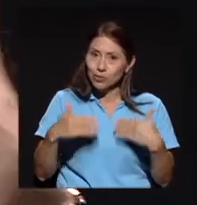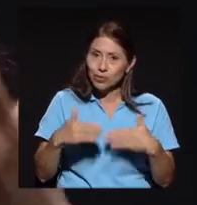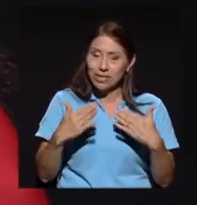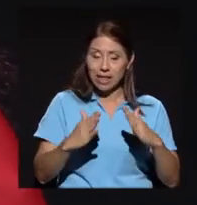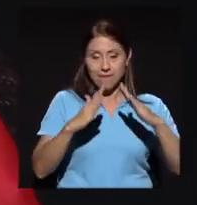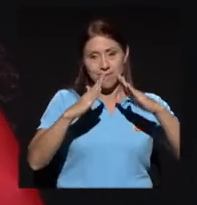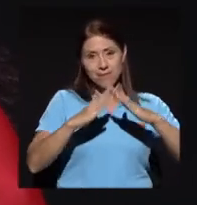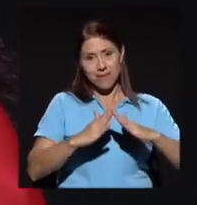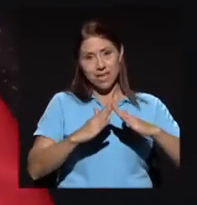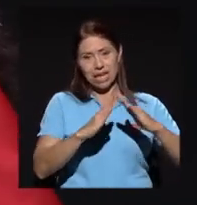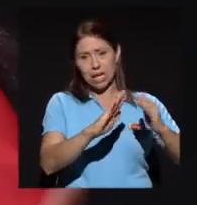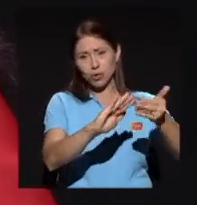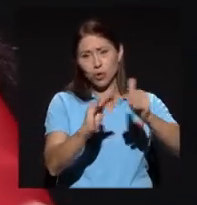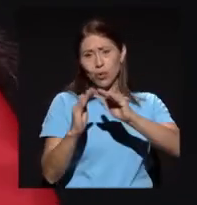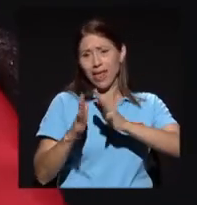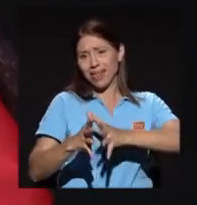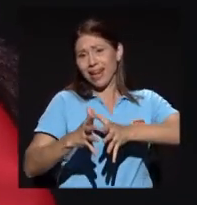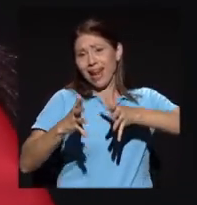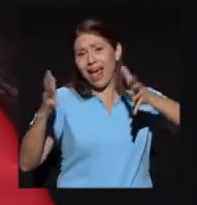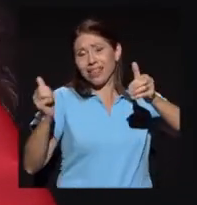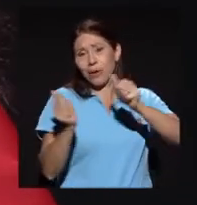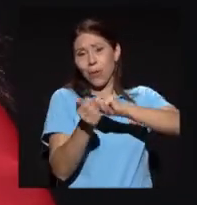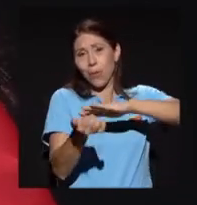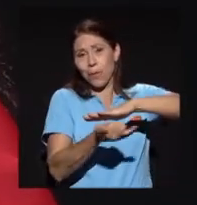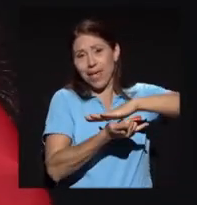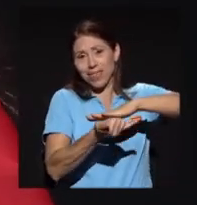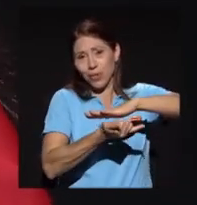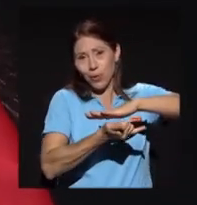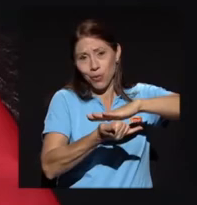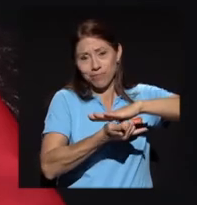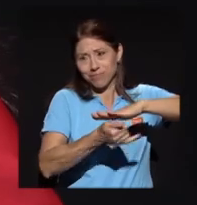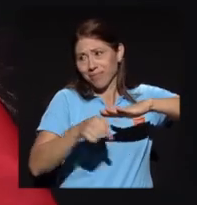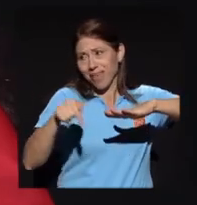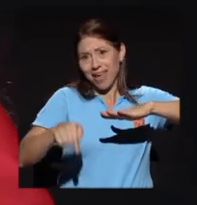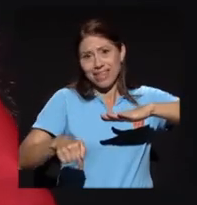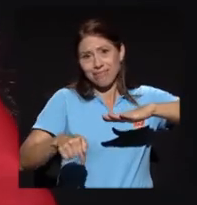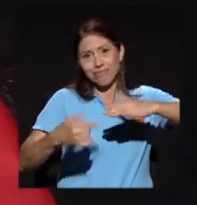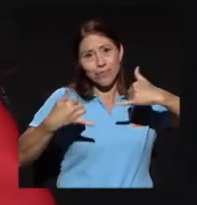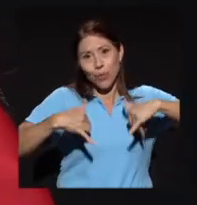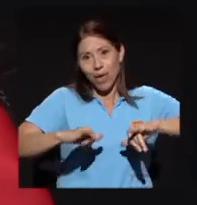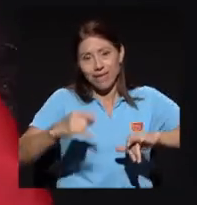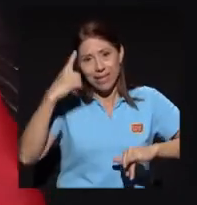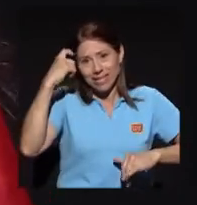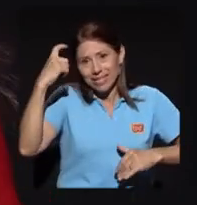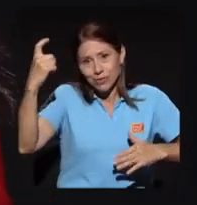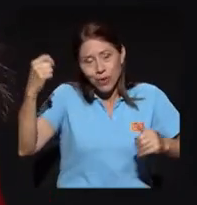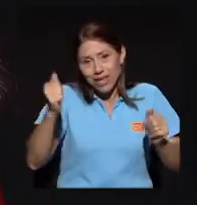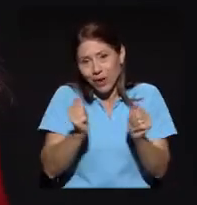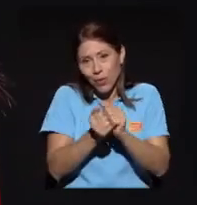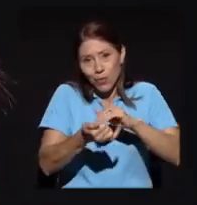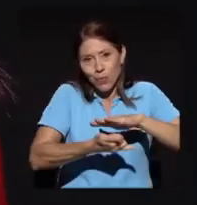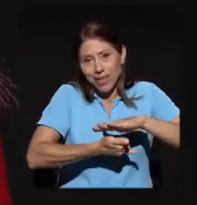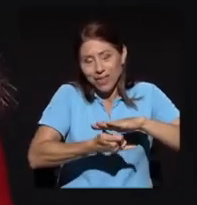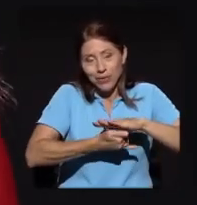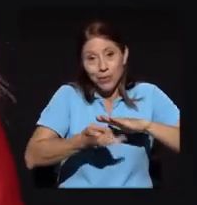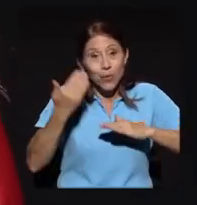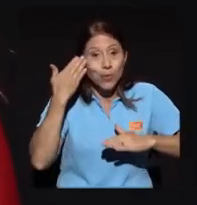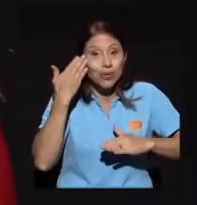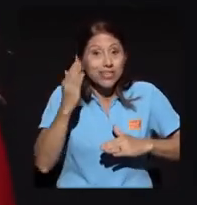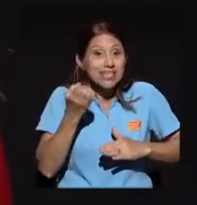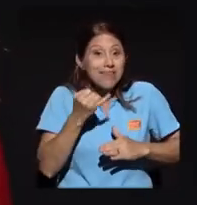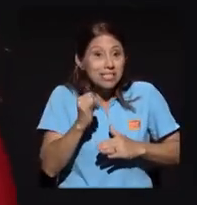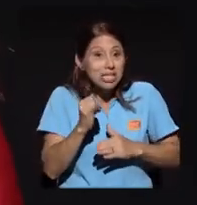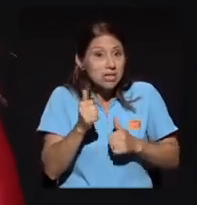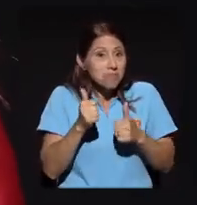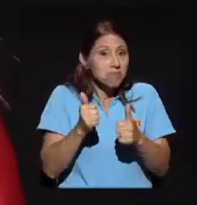ciudad grande, con metro, que aquí no ni se sueña todavía, o no se sabe si es rentable, ¿verdad?